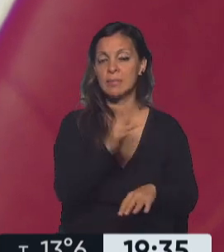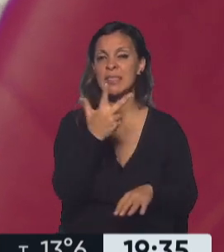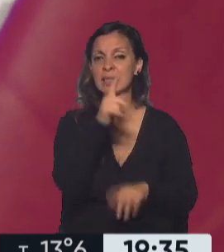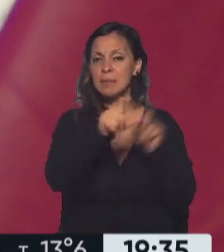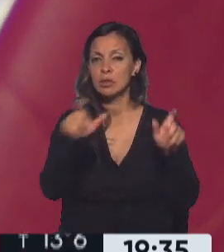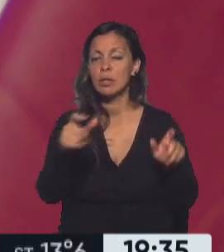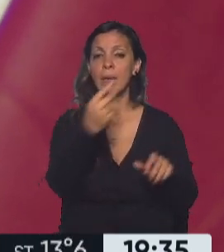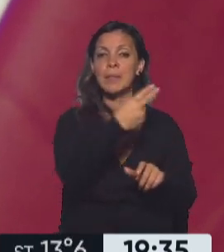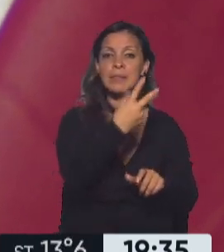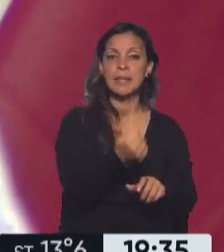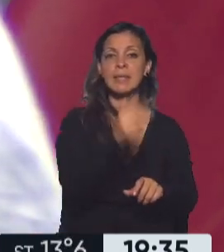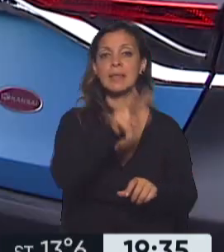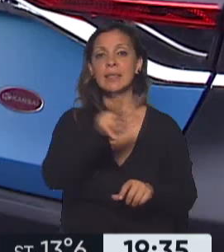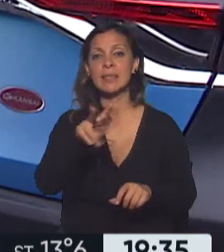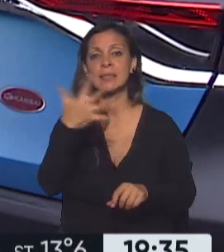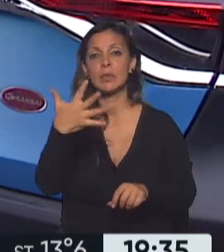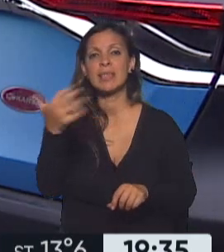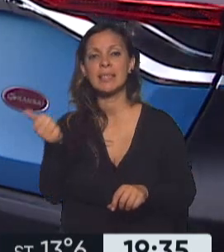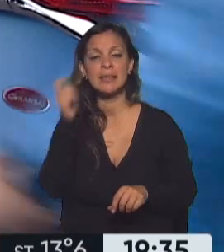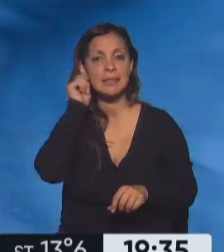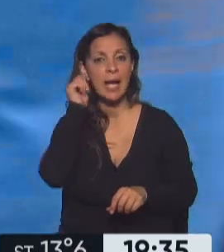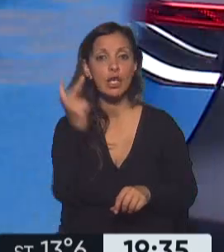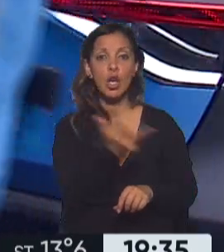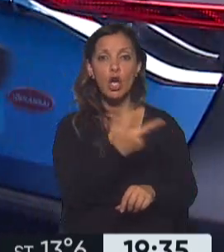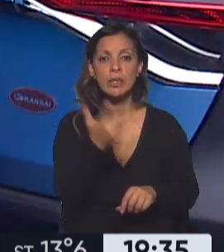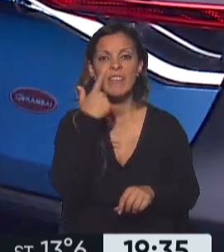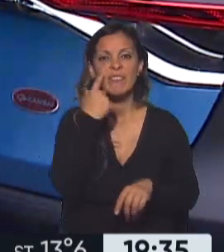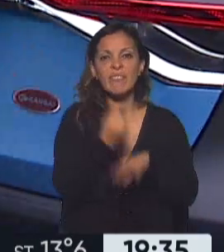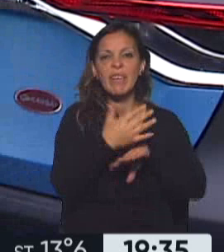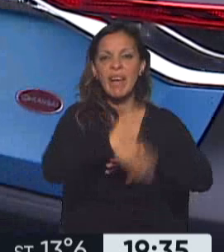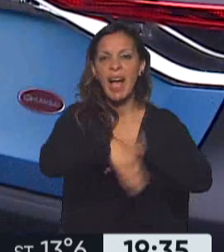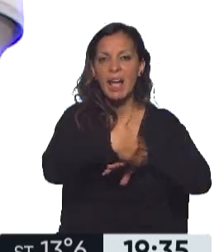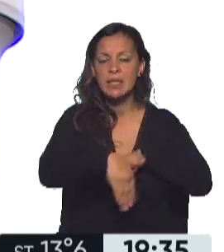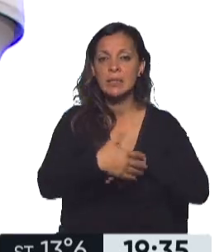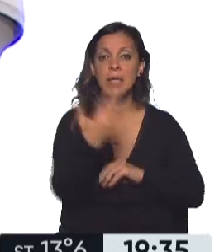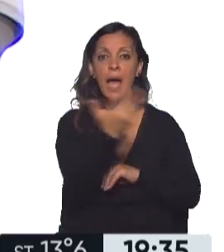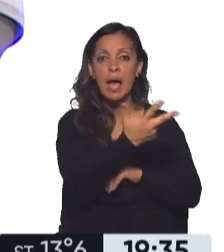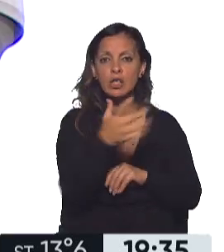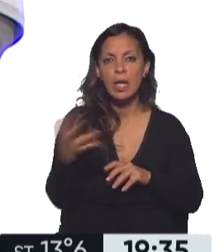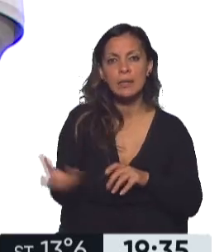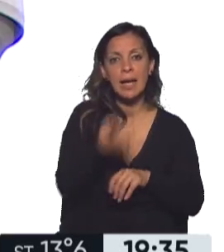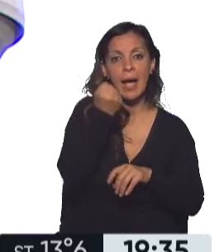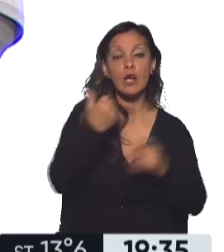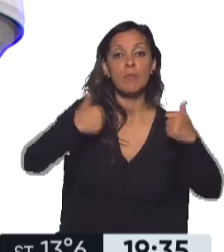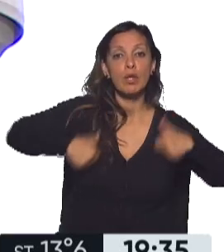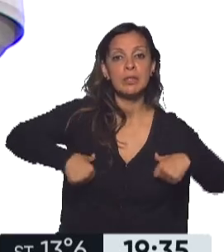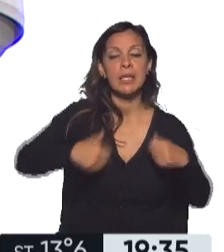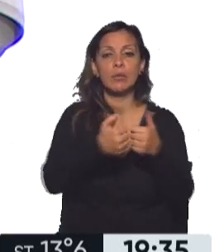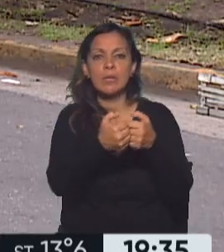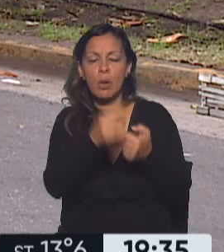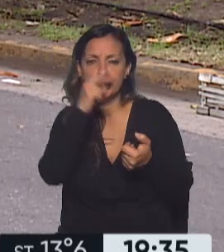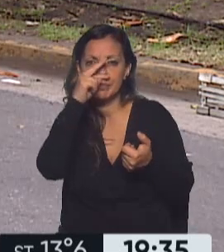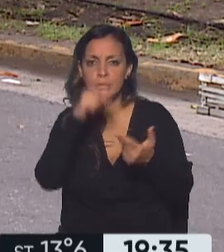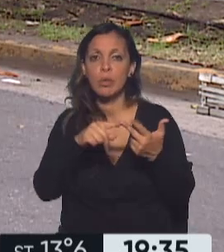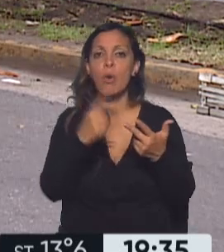26 33 y 56 años todos en situación de calle a los que se les incautó una mochila un celular de alta gama una lima y